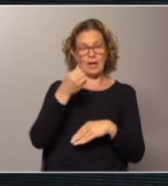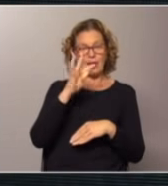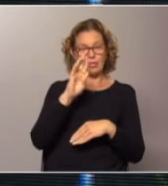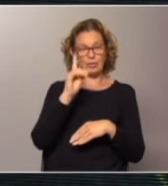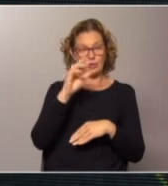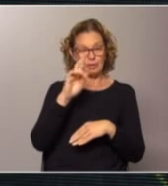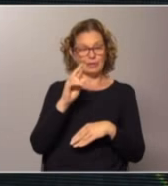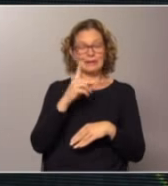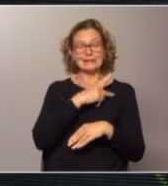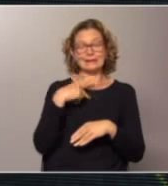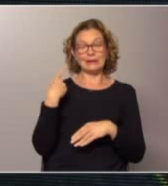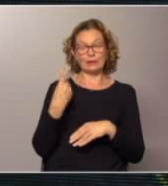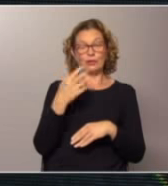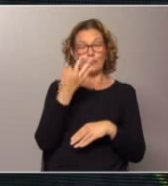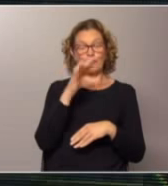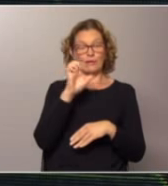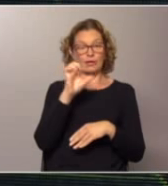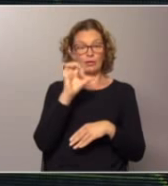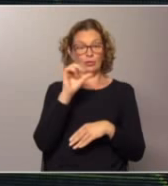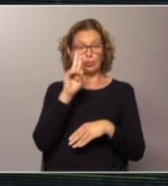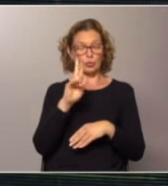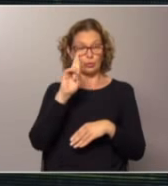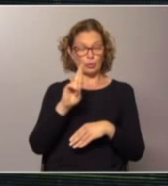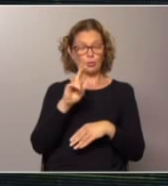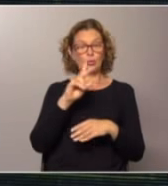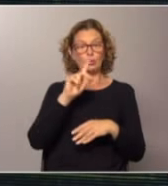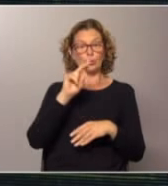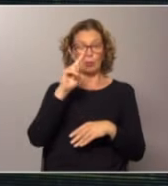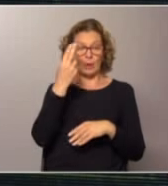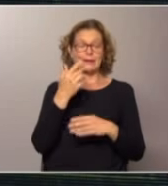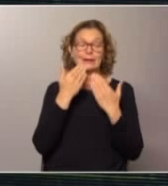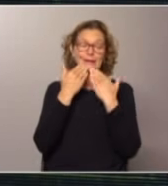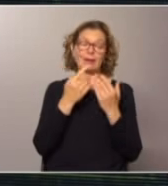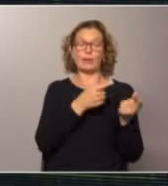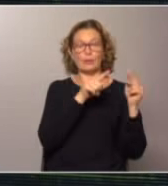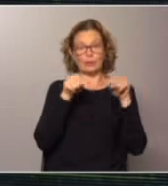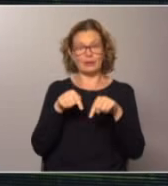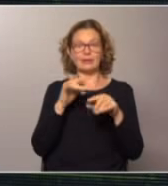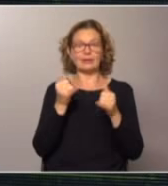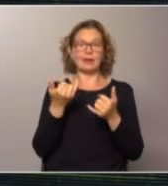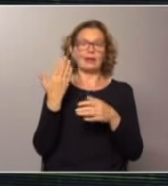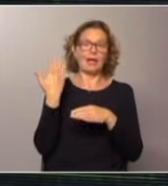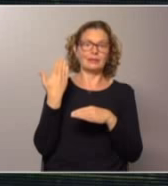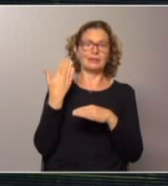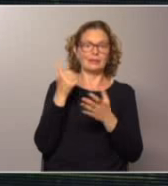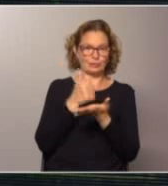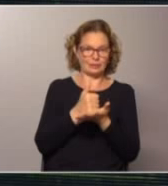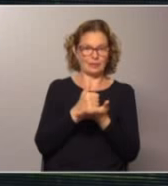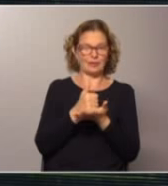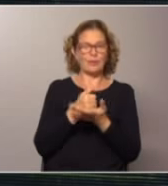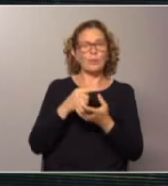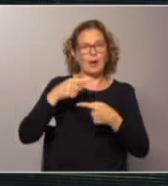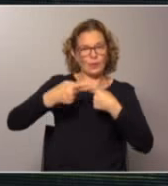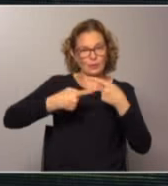la fundación ebert el sur de uruguay otra vez otra vez gracias por venimos gracias por invitarme así es como la